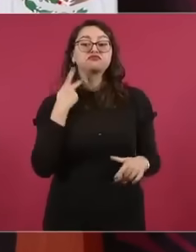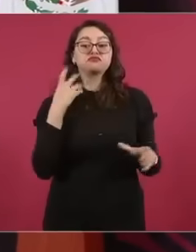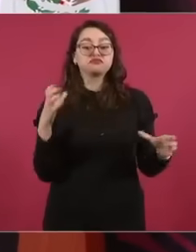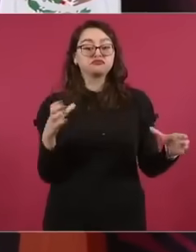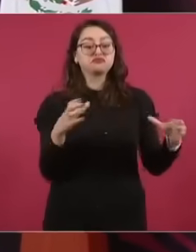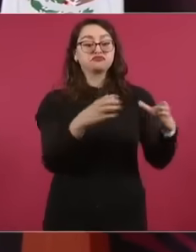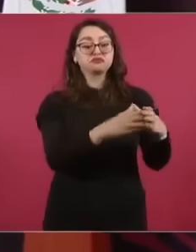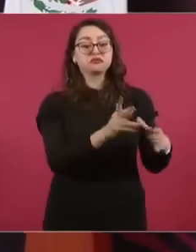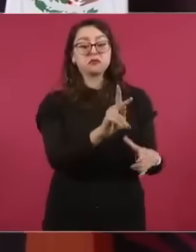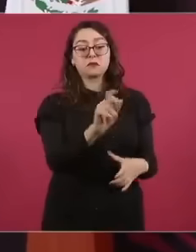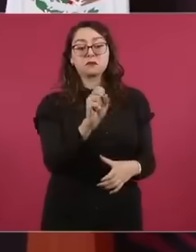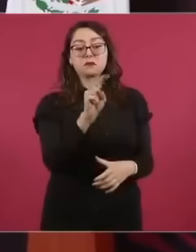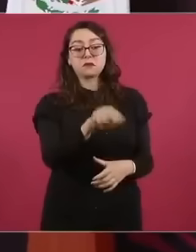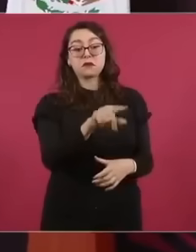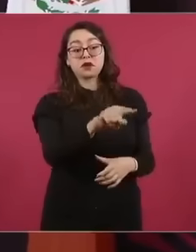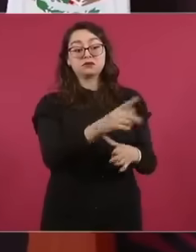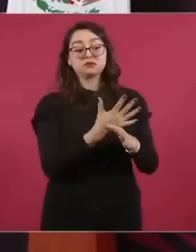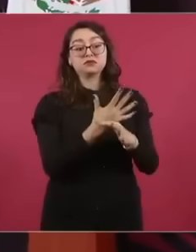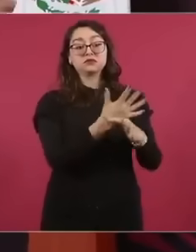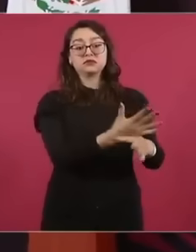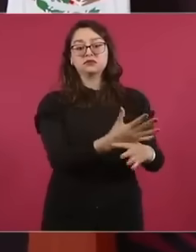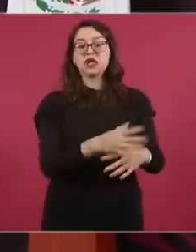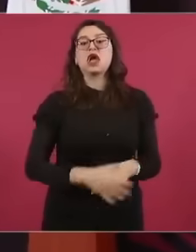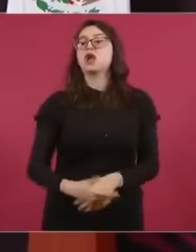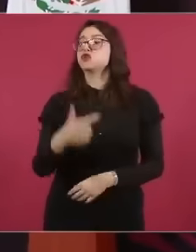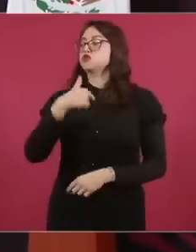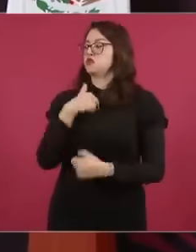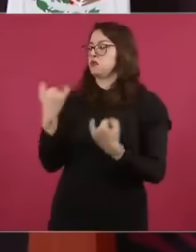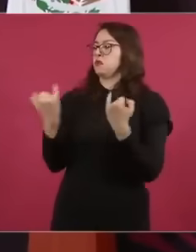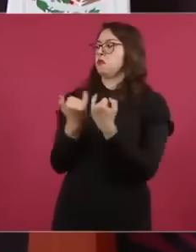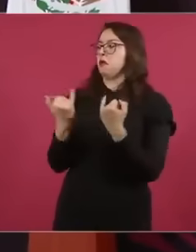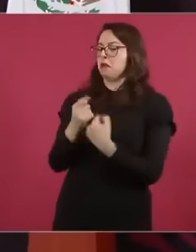sí, que iban a la misma hora